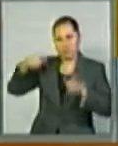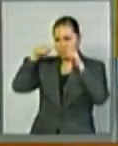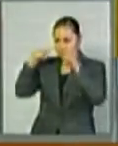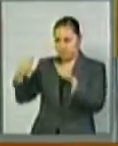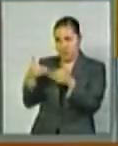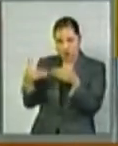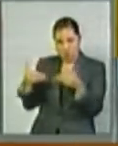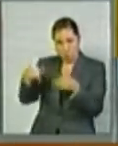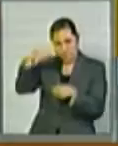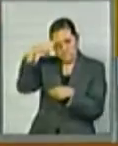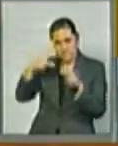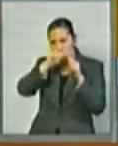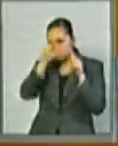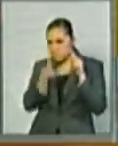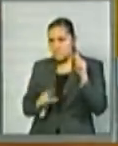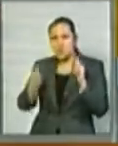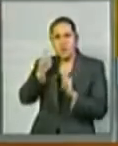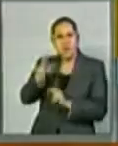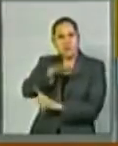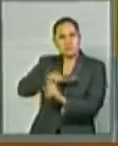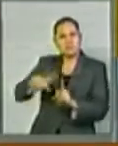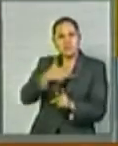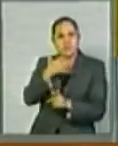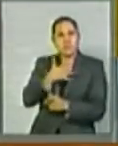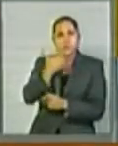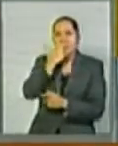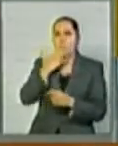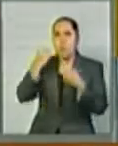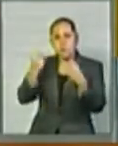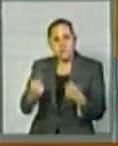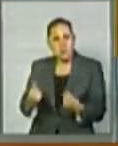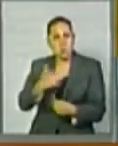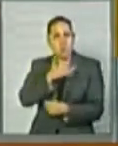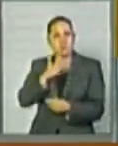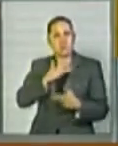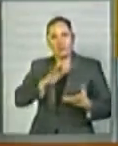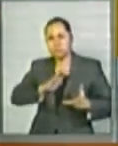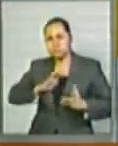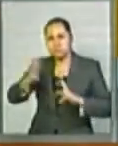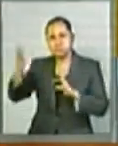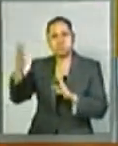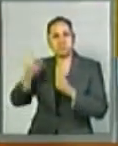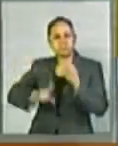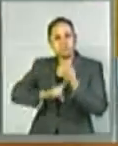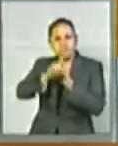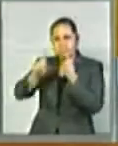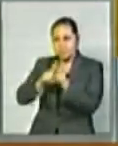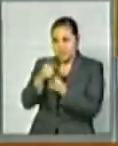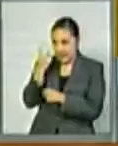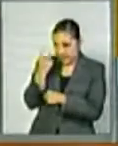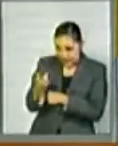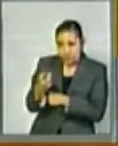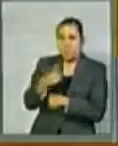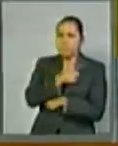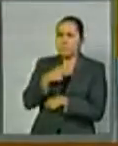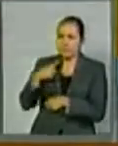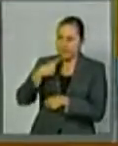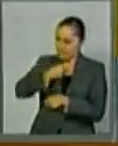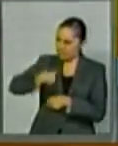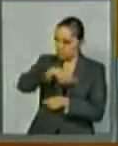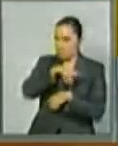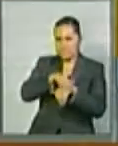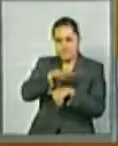vive en nuestro país y que hemos hecho de la inseguridad uno de los problemas más graves que debemos de atender.